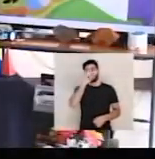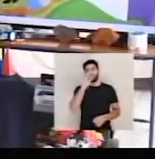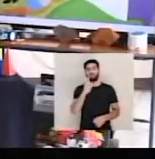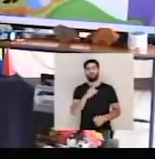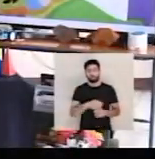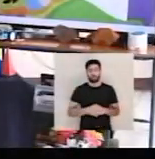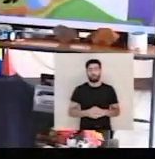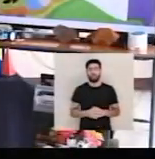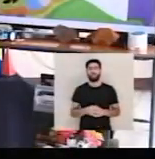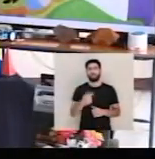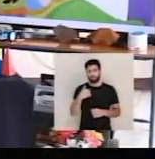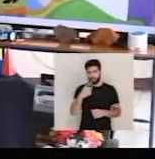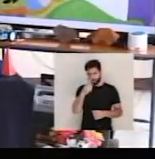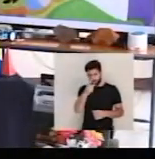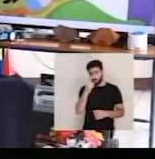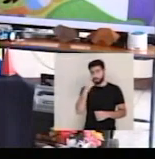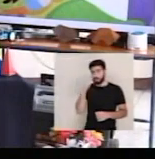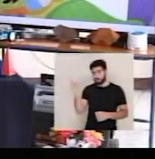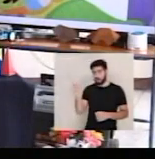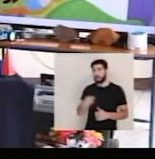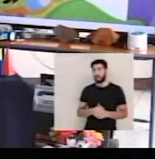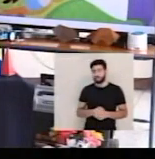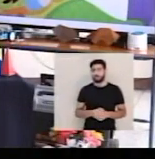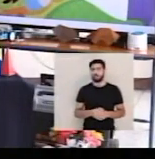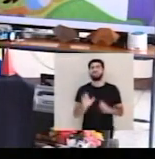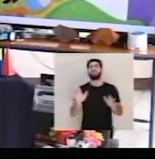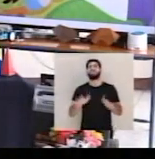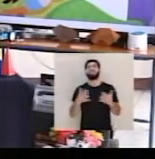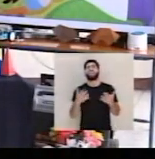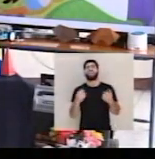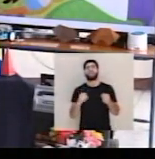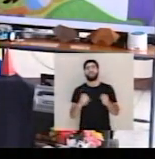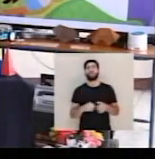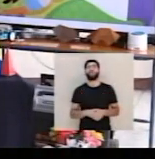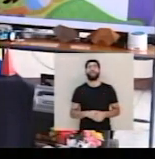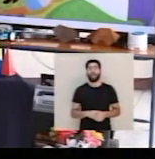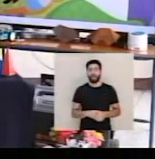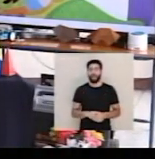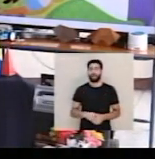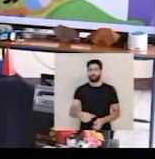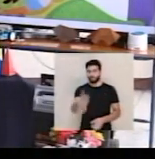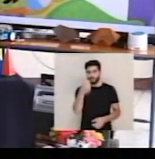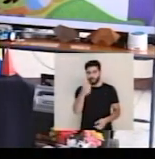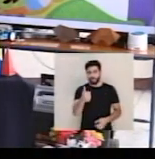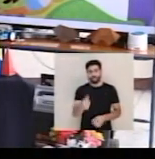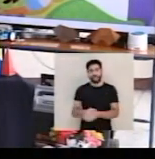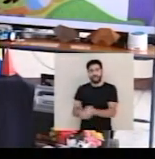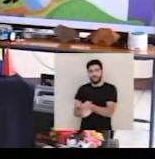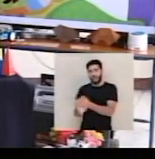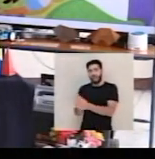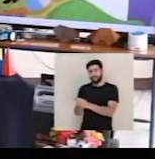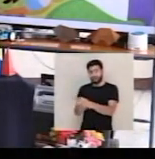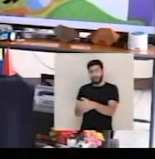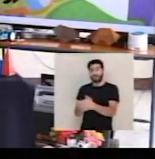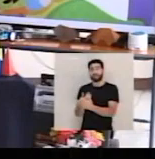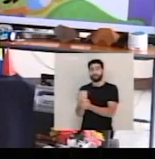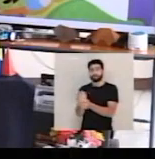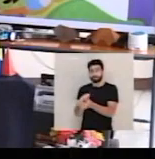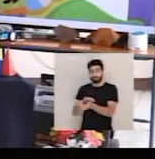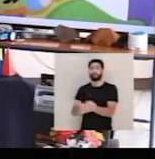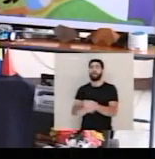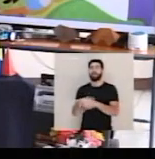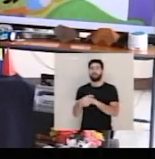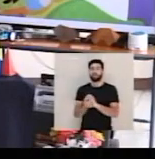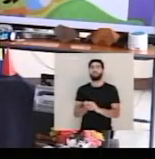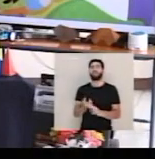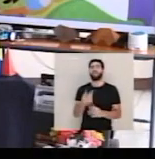¿Qué fue lo que realicé? Sí, muy bien, correcto. Hice un lavado de manos. Y para el lavado de